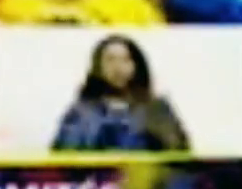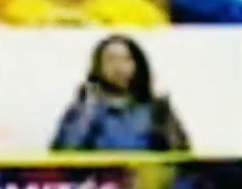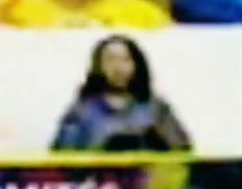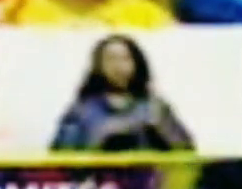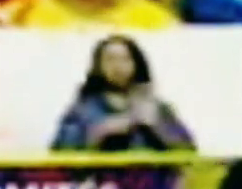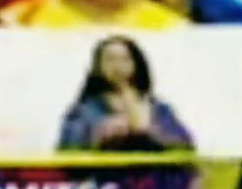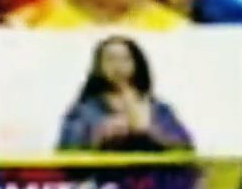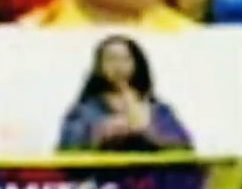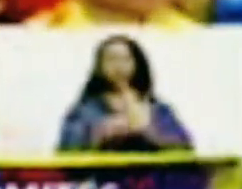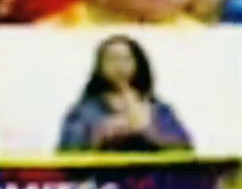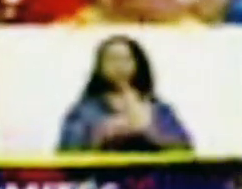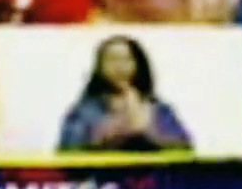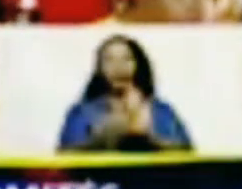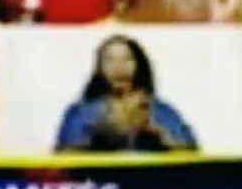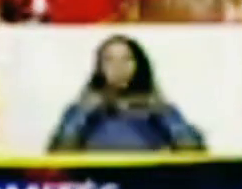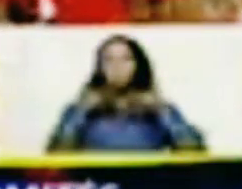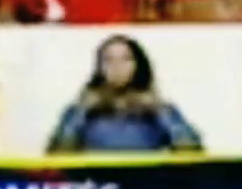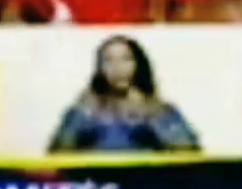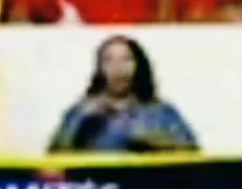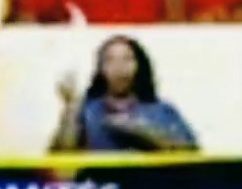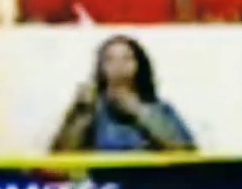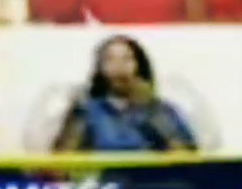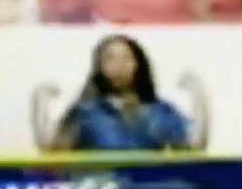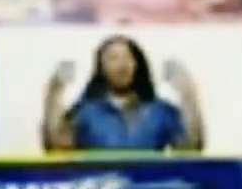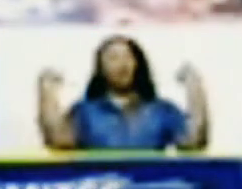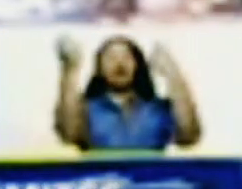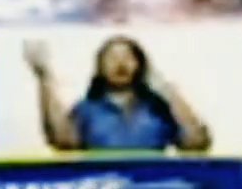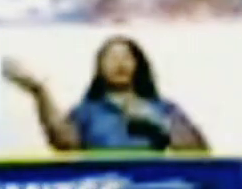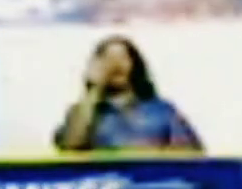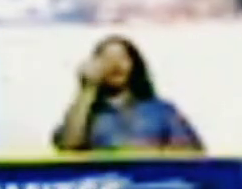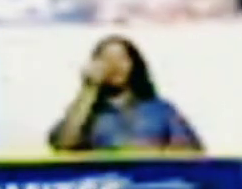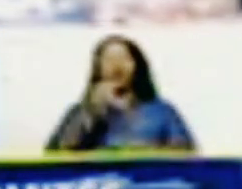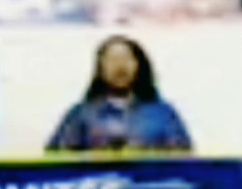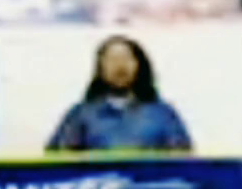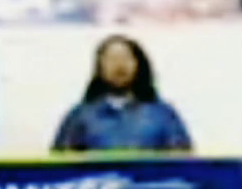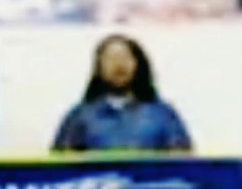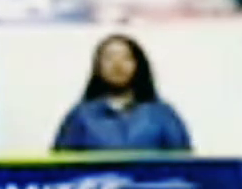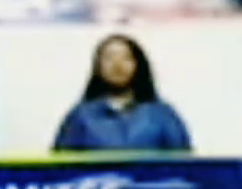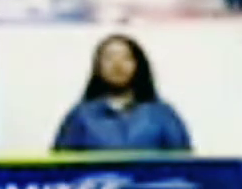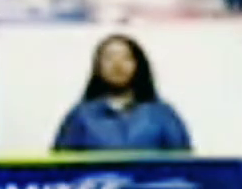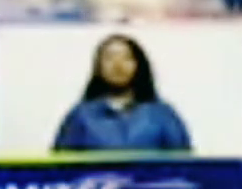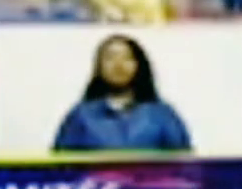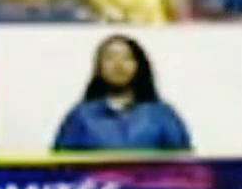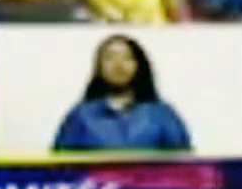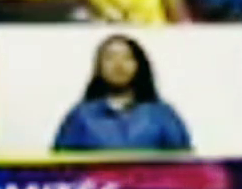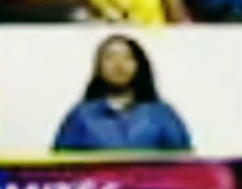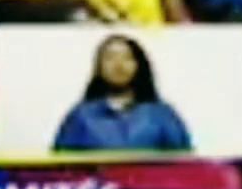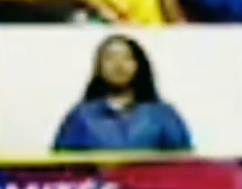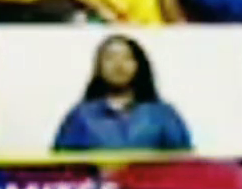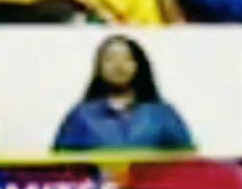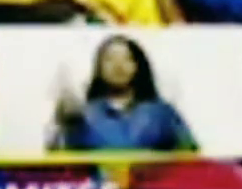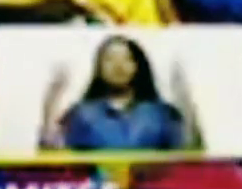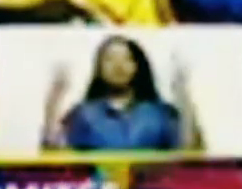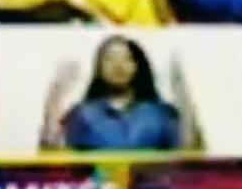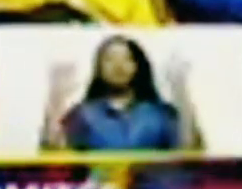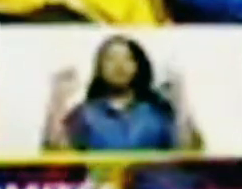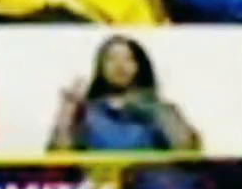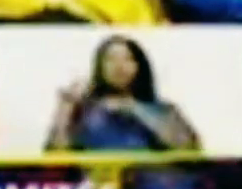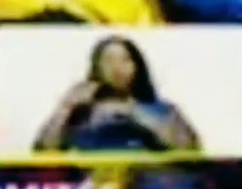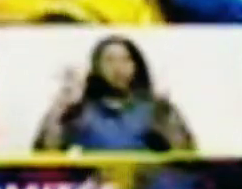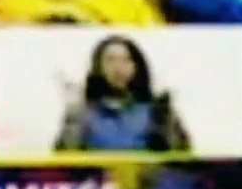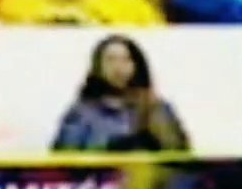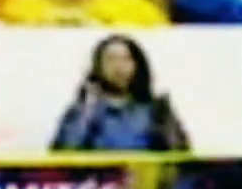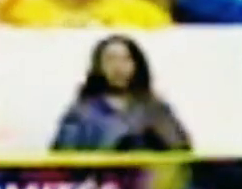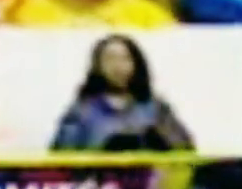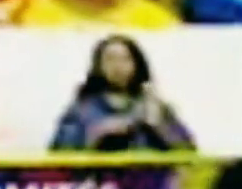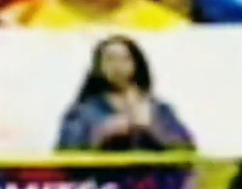al pueblo, porque el poder que nosotros tenemos no nos pertenece. El poder que tengo como presidente no me pertenece, le pertenece